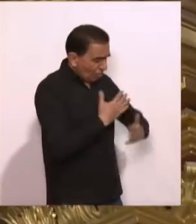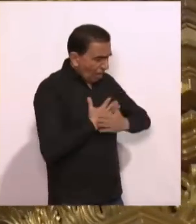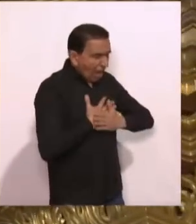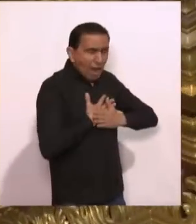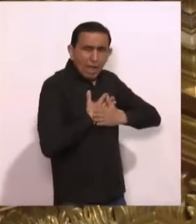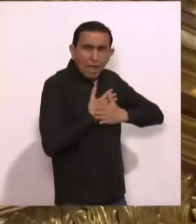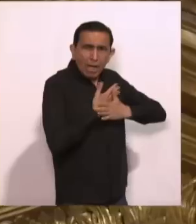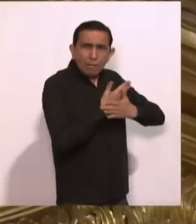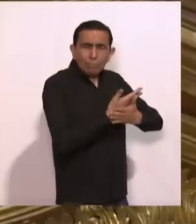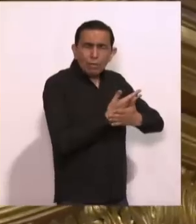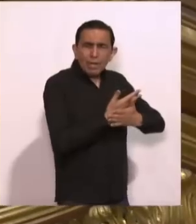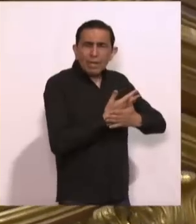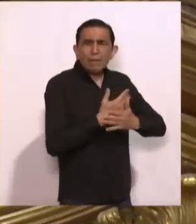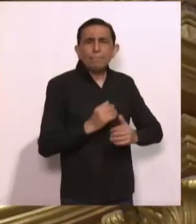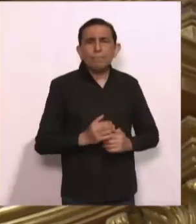al